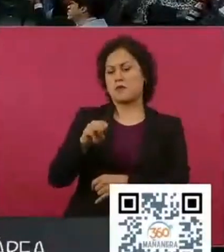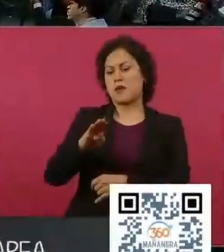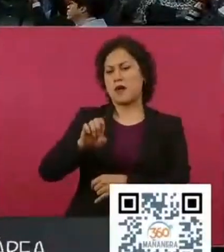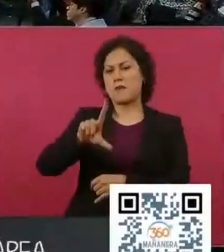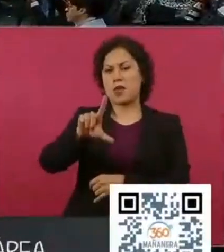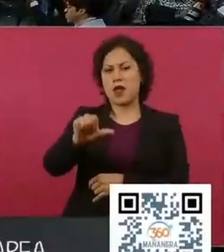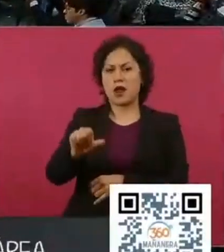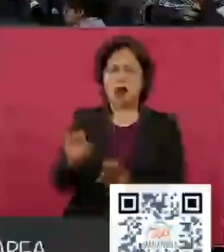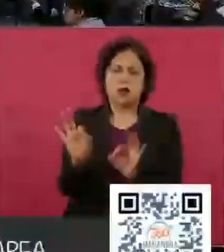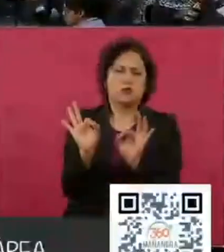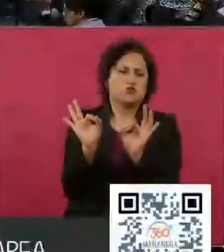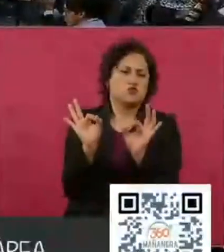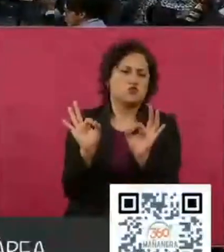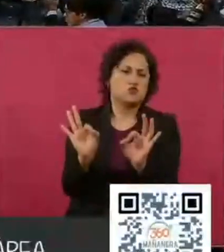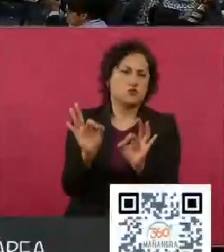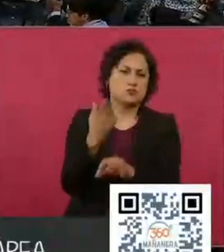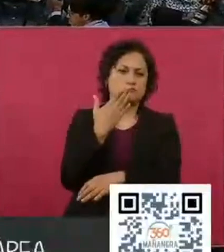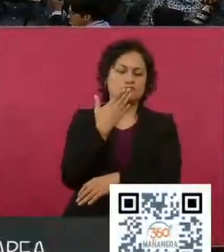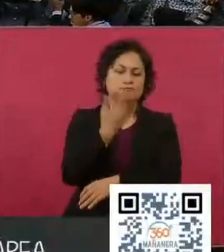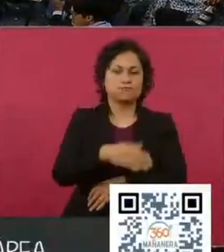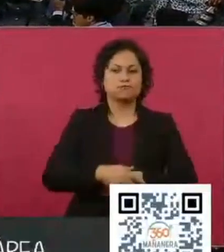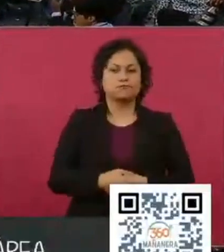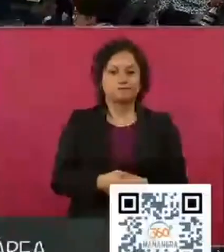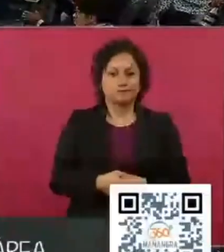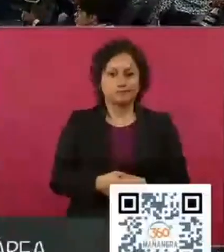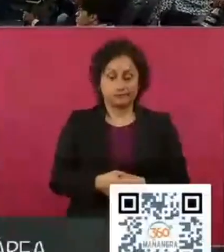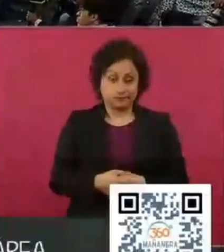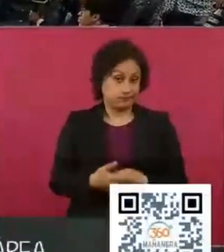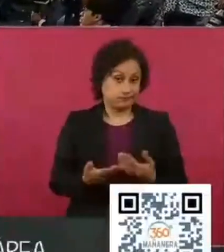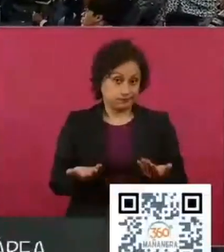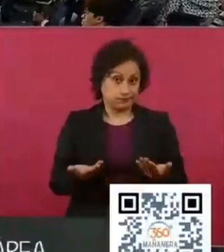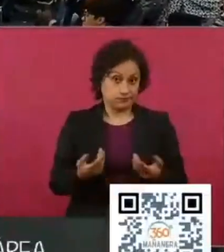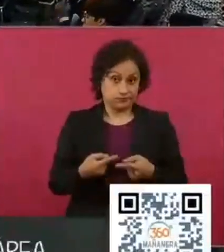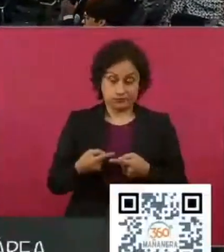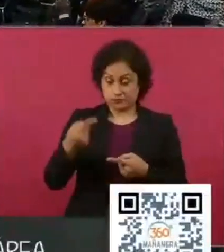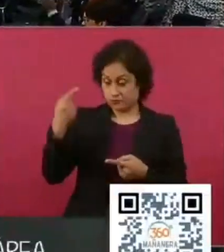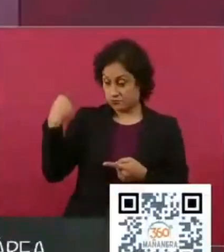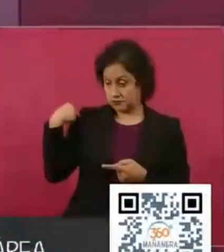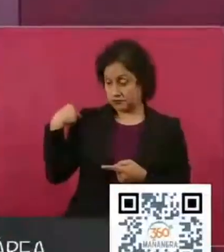de lo mejor ya llevamos atendidas